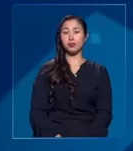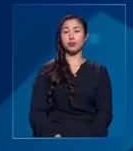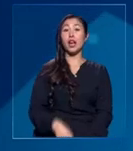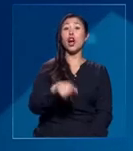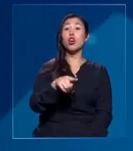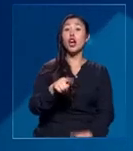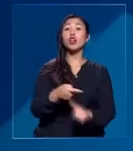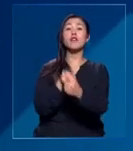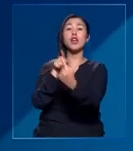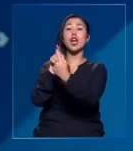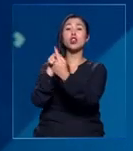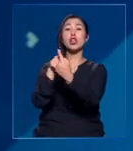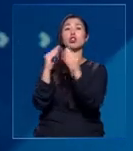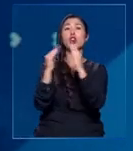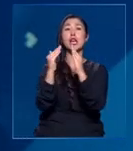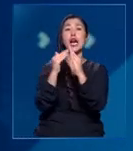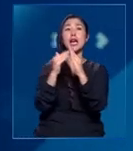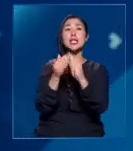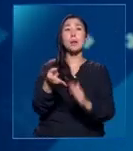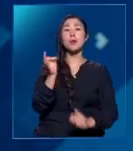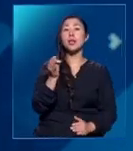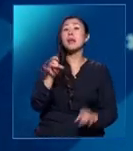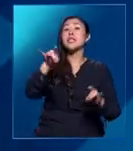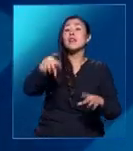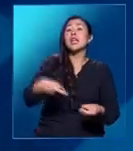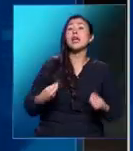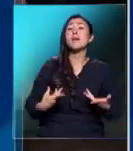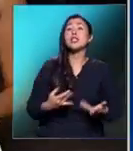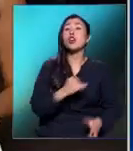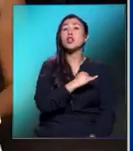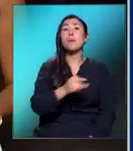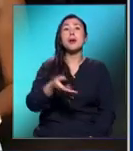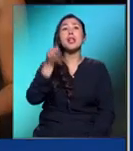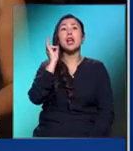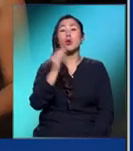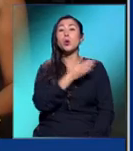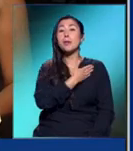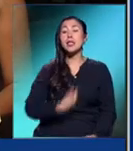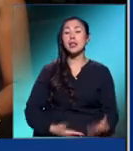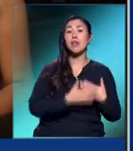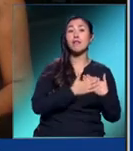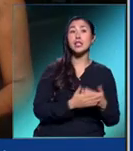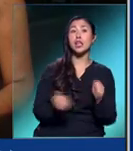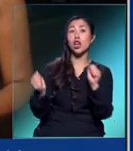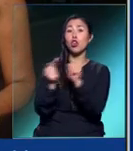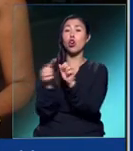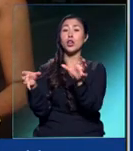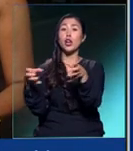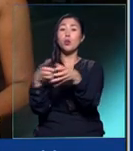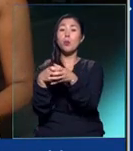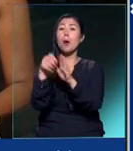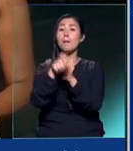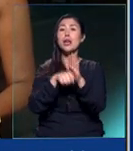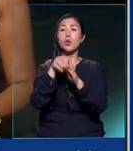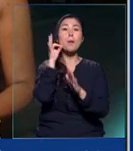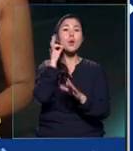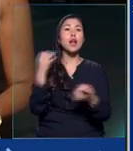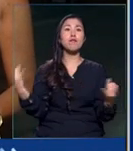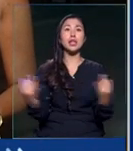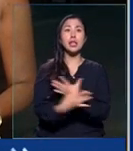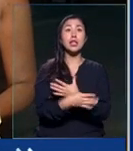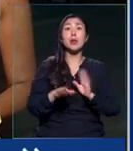A retomar el contacto con el Palacio de la Moneda para saber qué ha pasado luego de la reunión entre la presidenta Michelle Bachelet y el equipo de la película Una Mujer